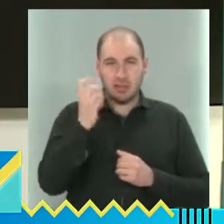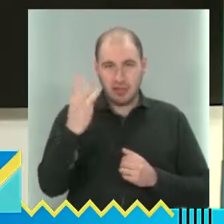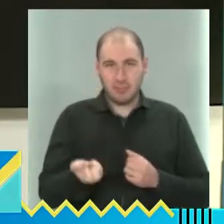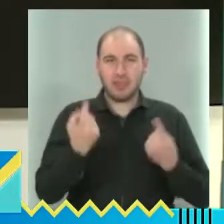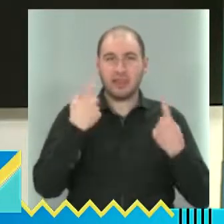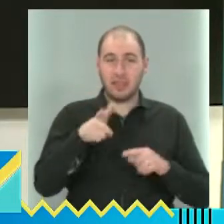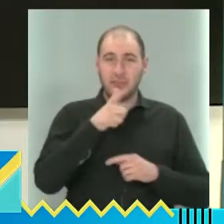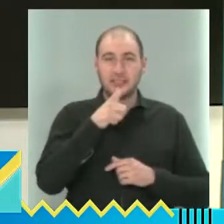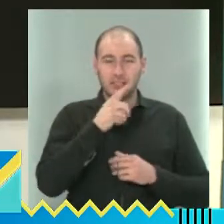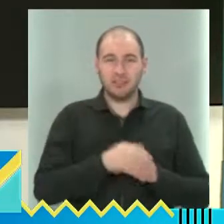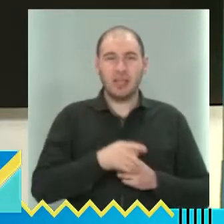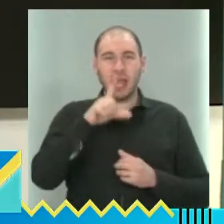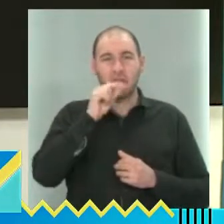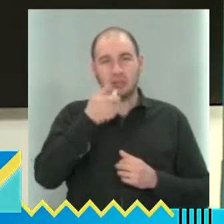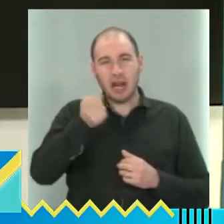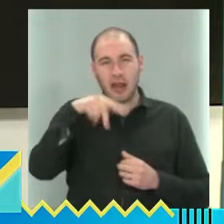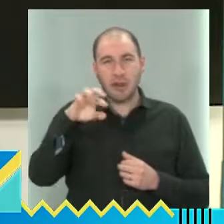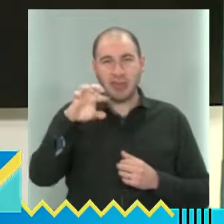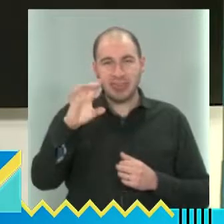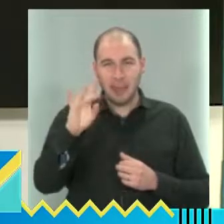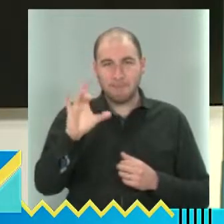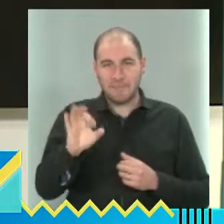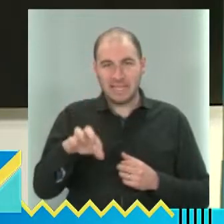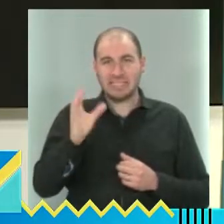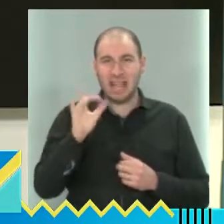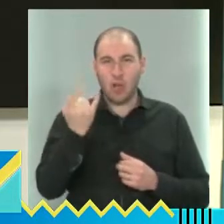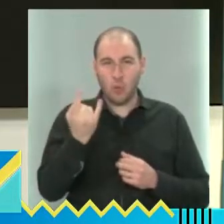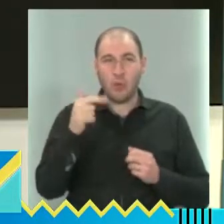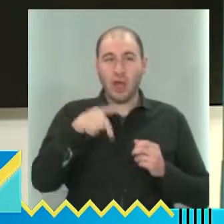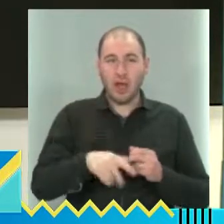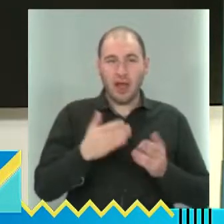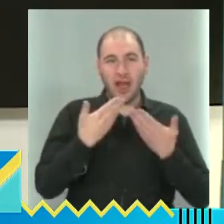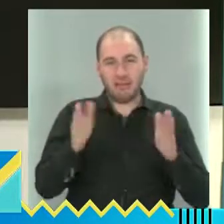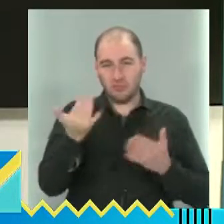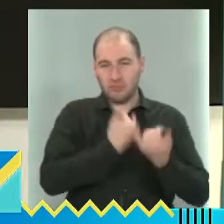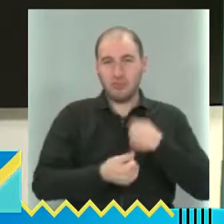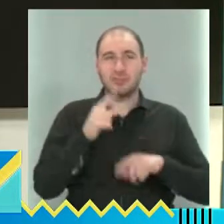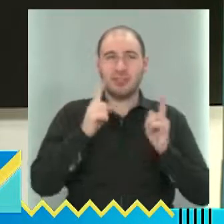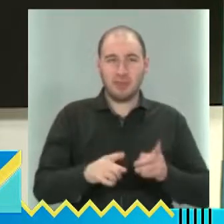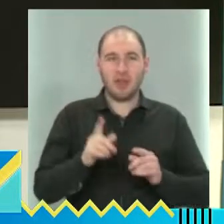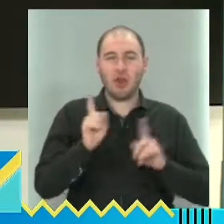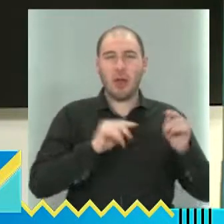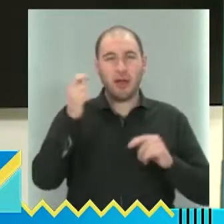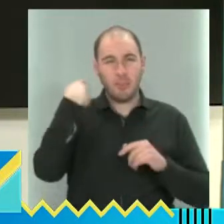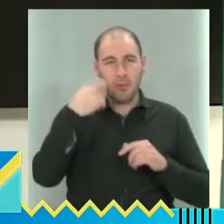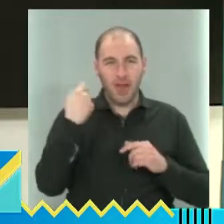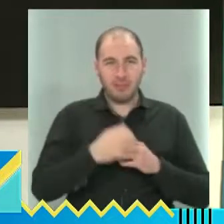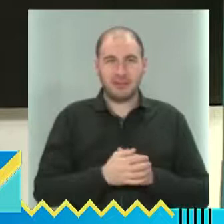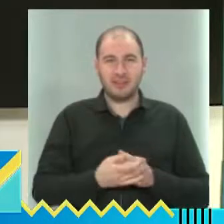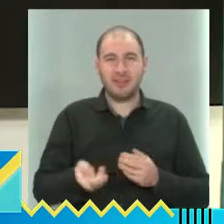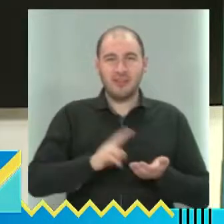y en Instagram como Distintos Parecidos y en Twitter como @dpsenalú. Vamos a estar abiertos a que nos digan también, bueno, cuál fue ese programa que